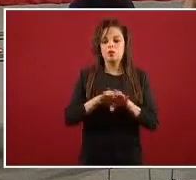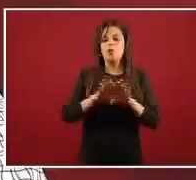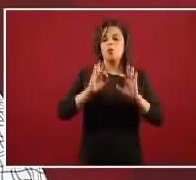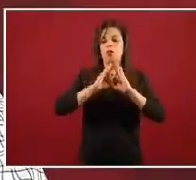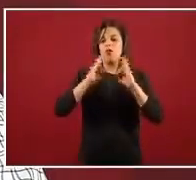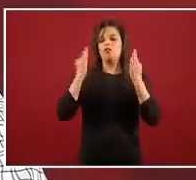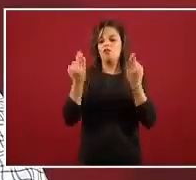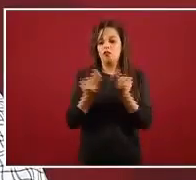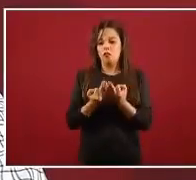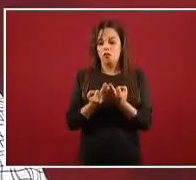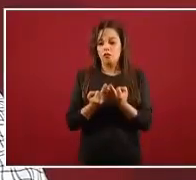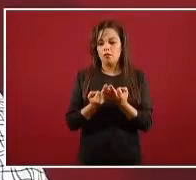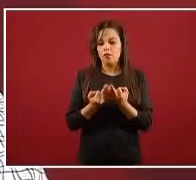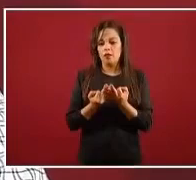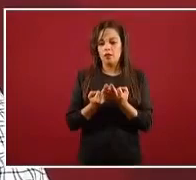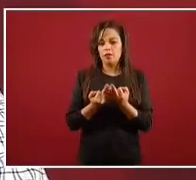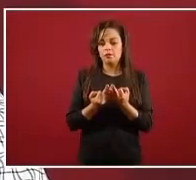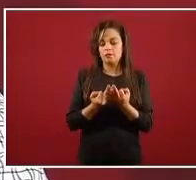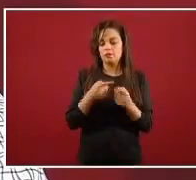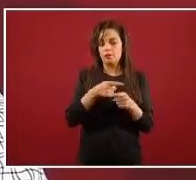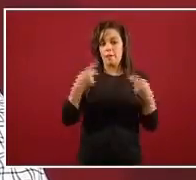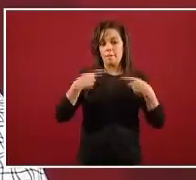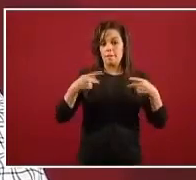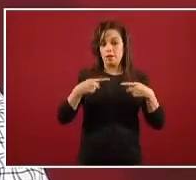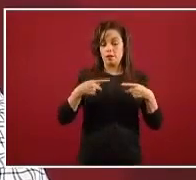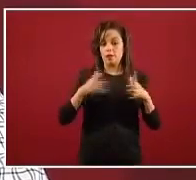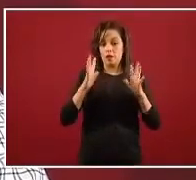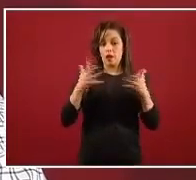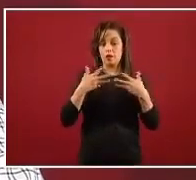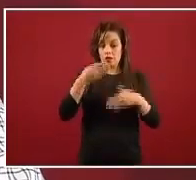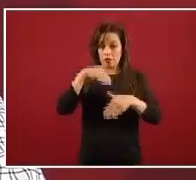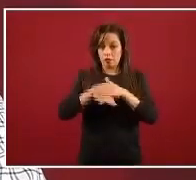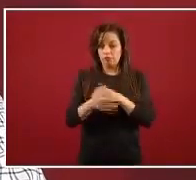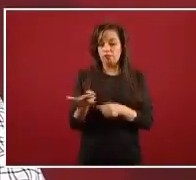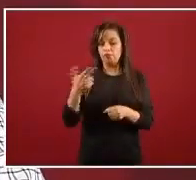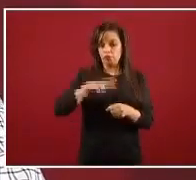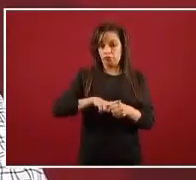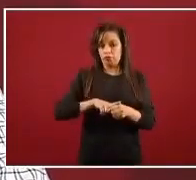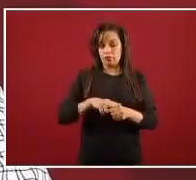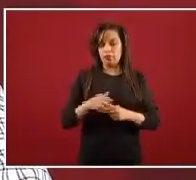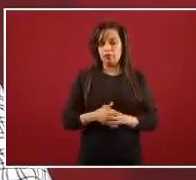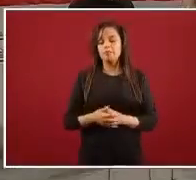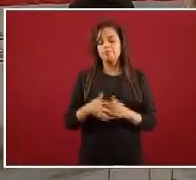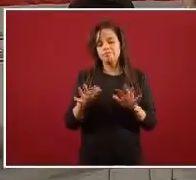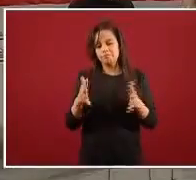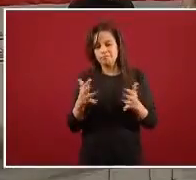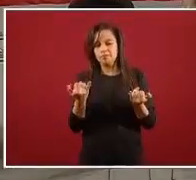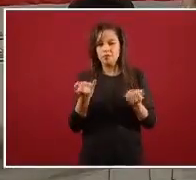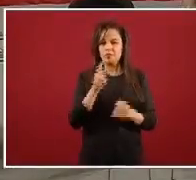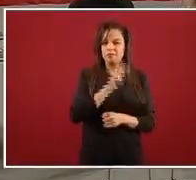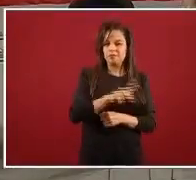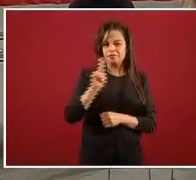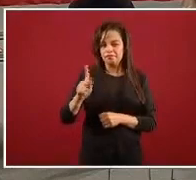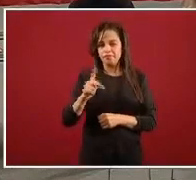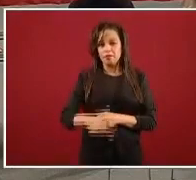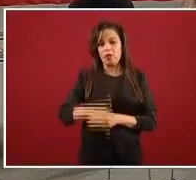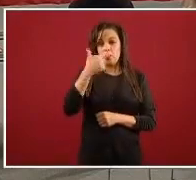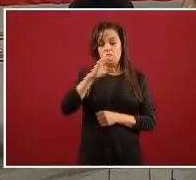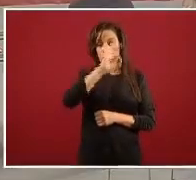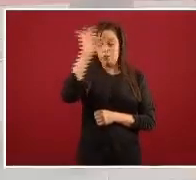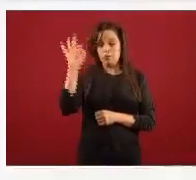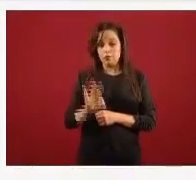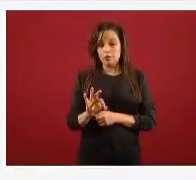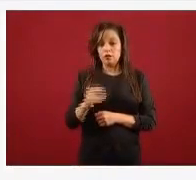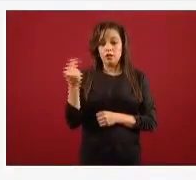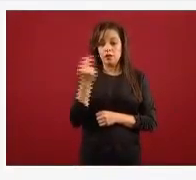presentado clínicamente entre hospitalizados y ambulatorios prácticamente sigue también similar. 12% tuvieron que